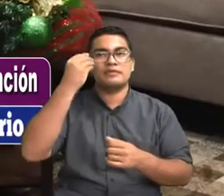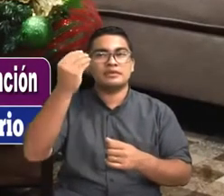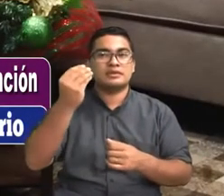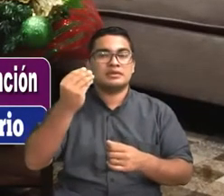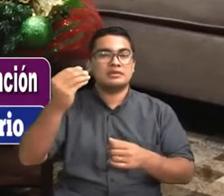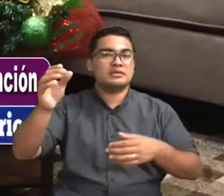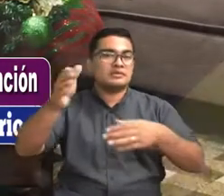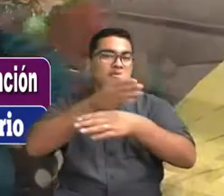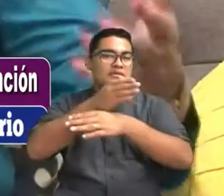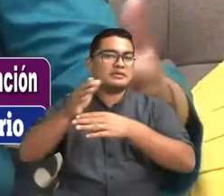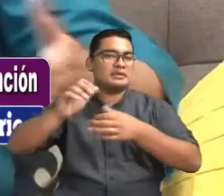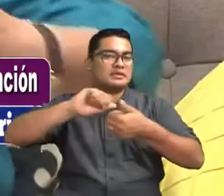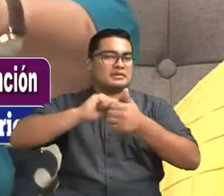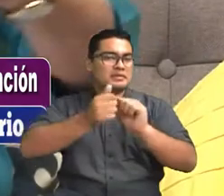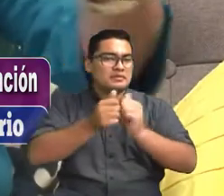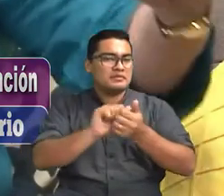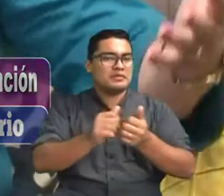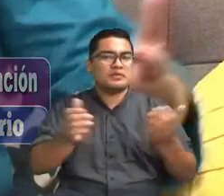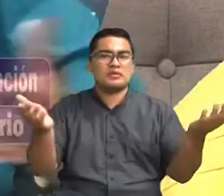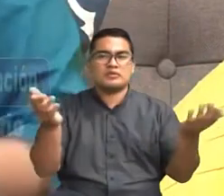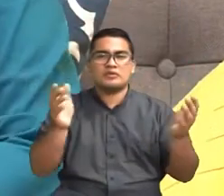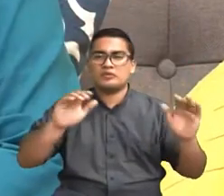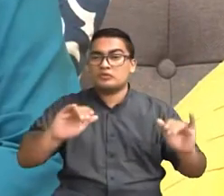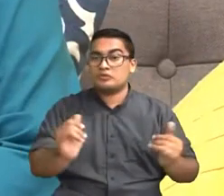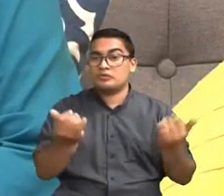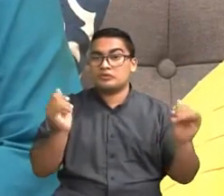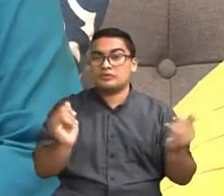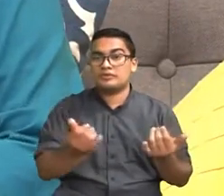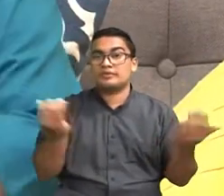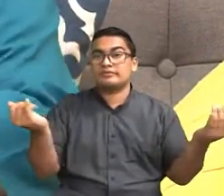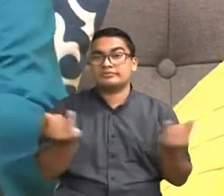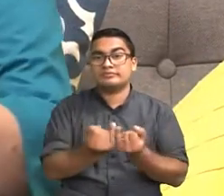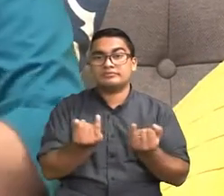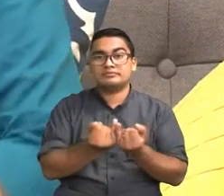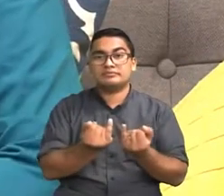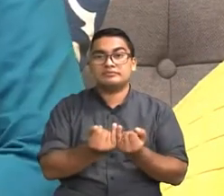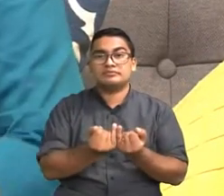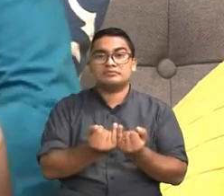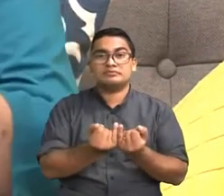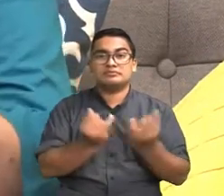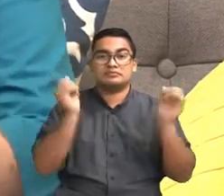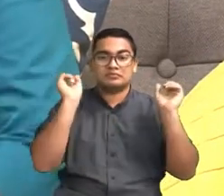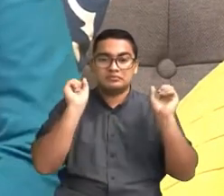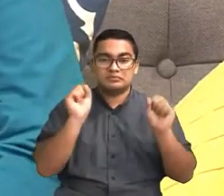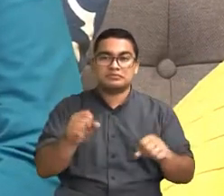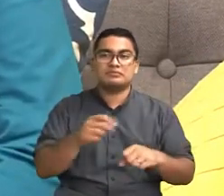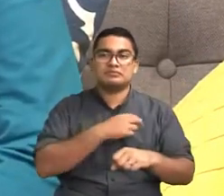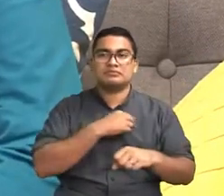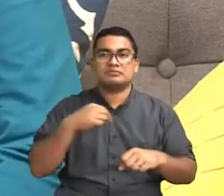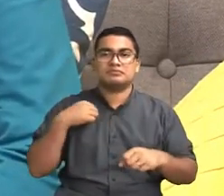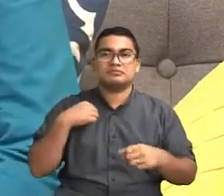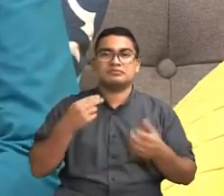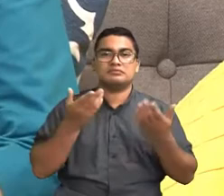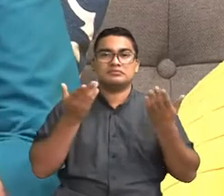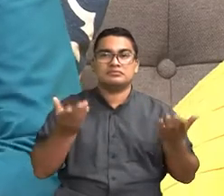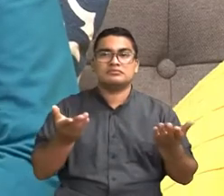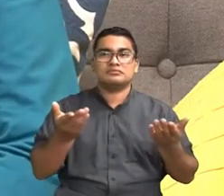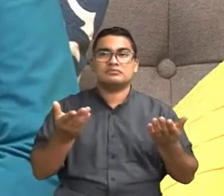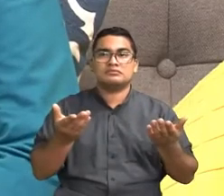claro, a través del deporte, a través de juegos, que también son espacios que se han construido y que se han